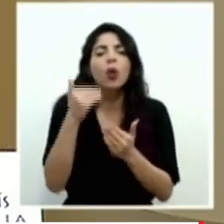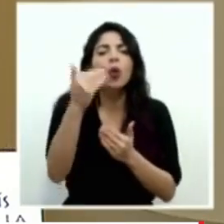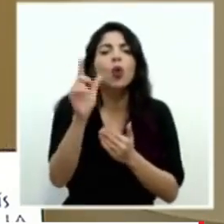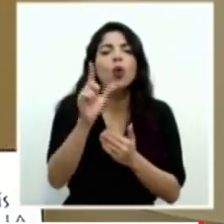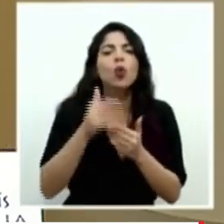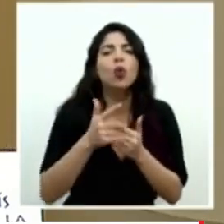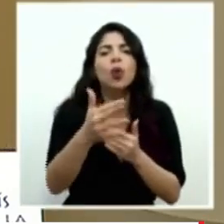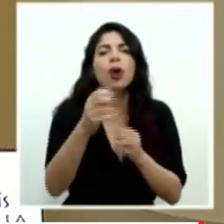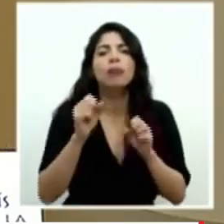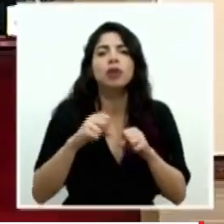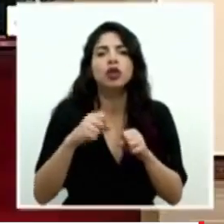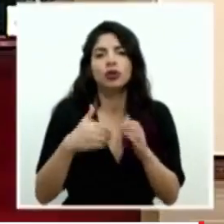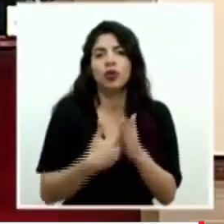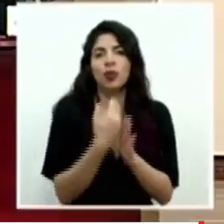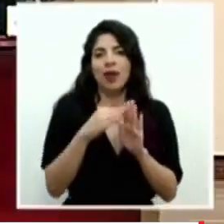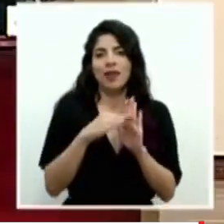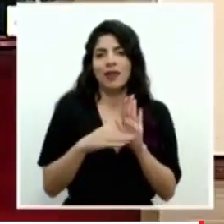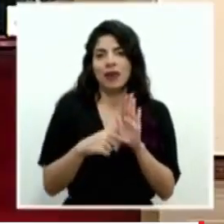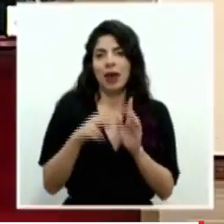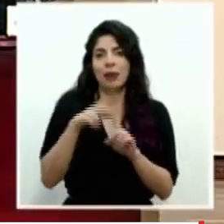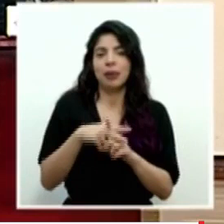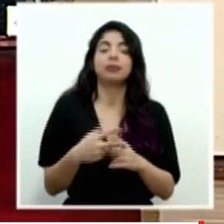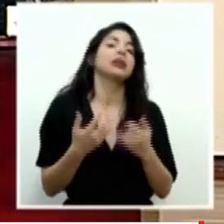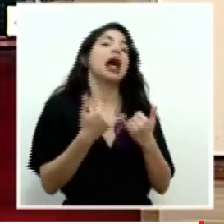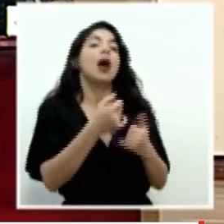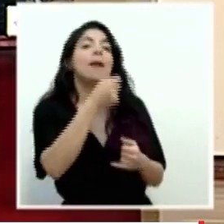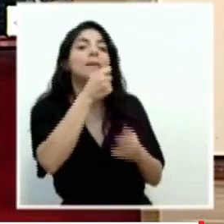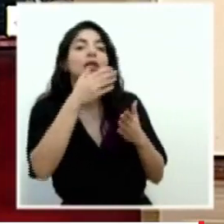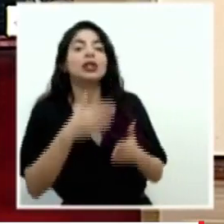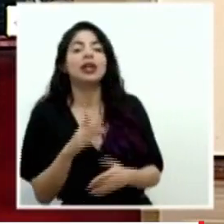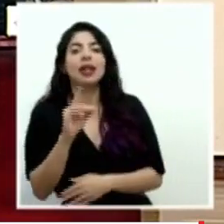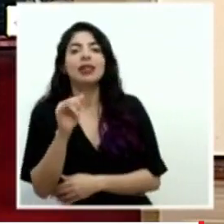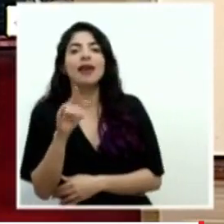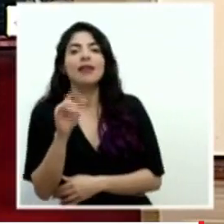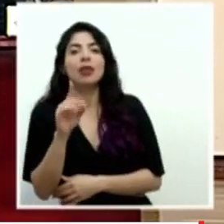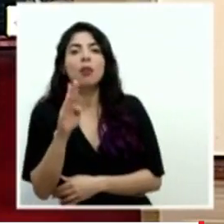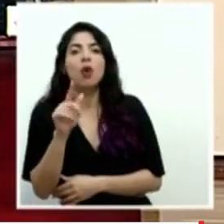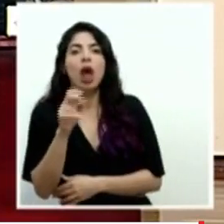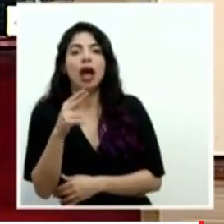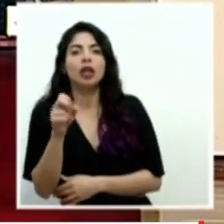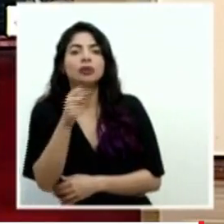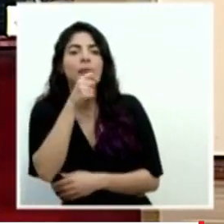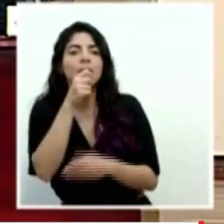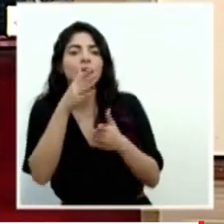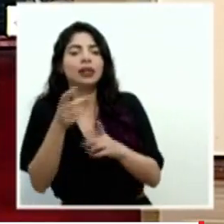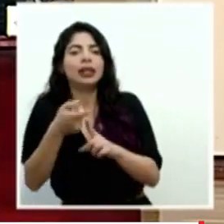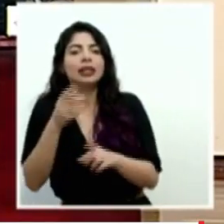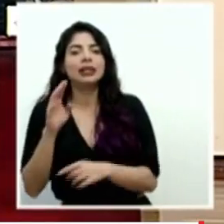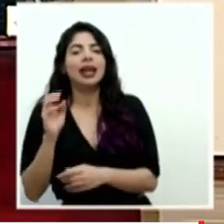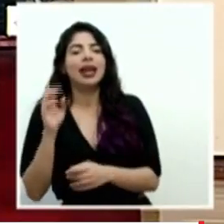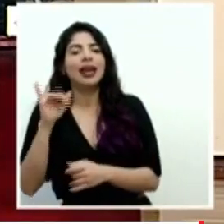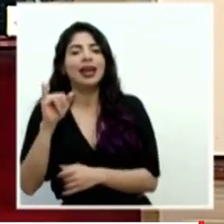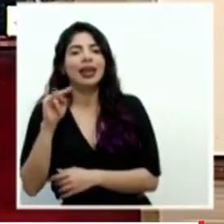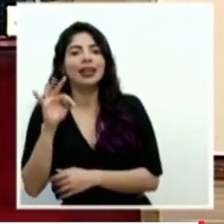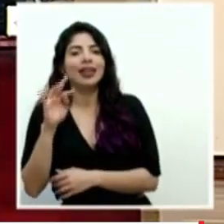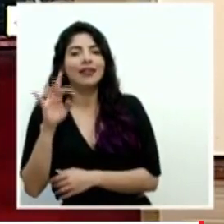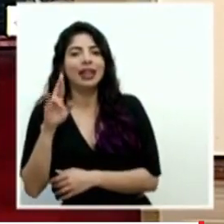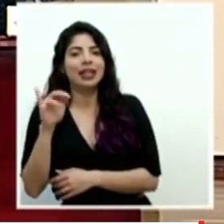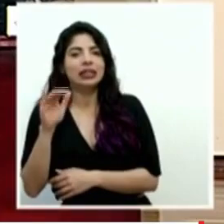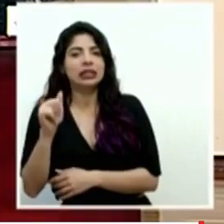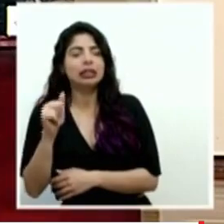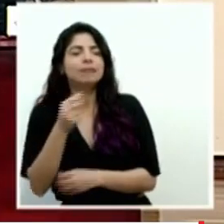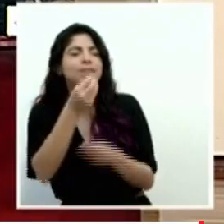lunes. Gracias. Continuamos con el colega David Bolaños del medio Interferencia. Por favor, indicar a quién estaría dirigida su